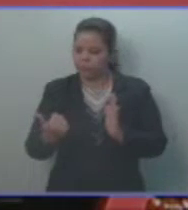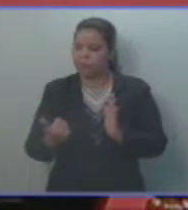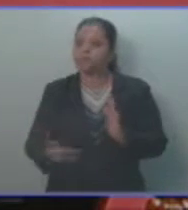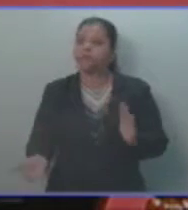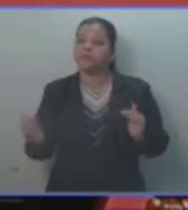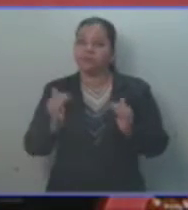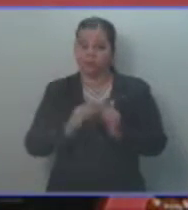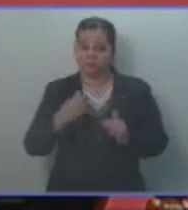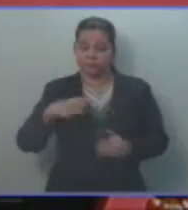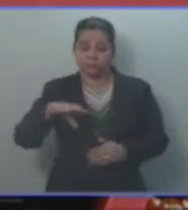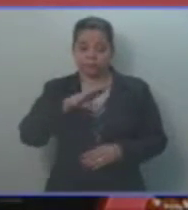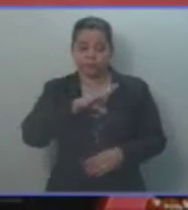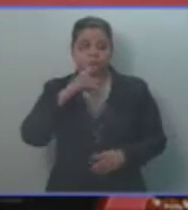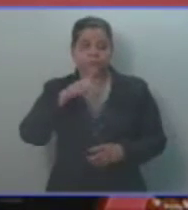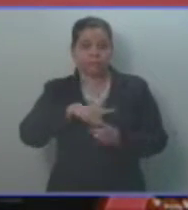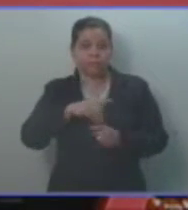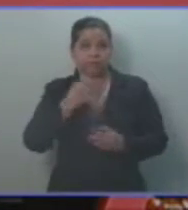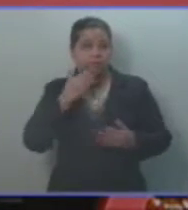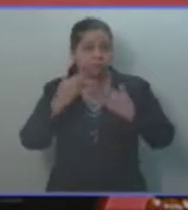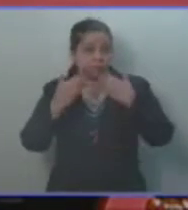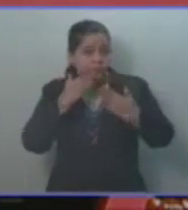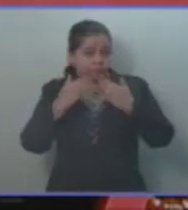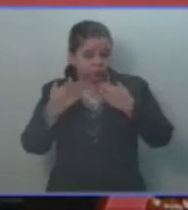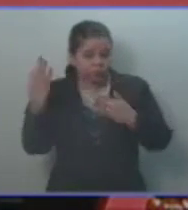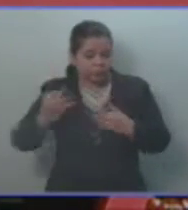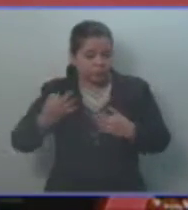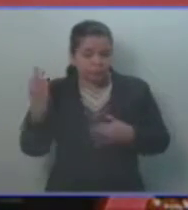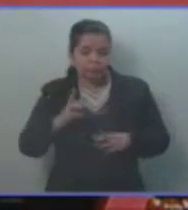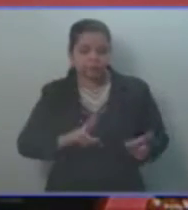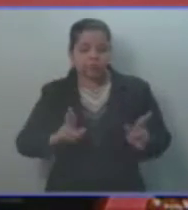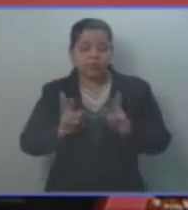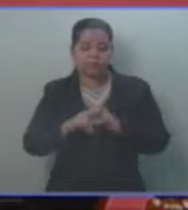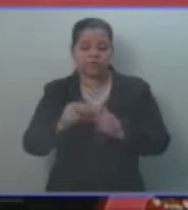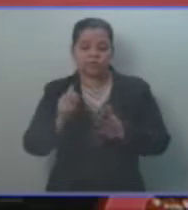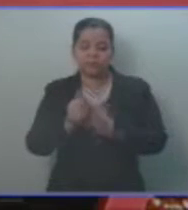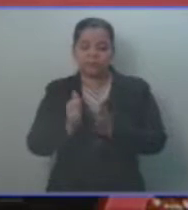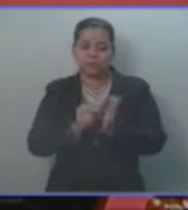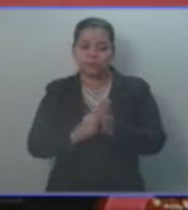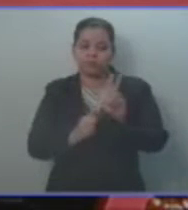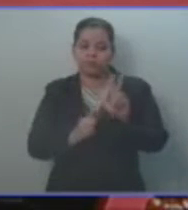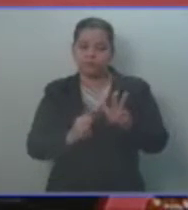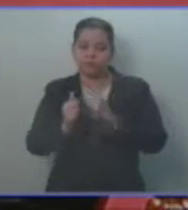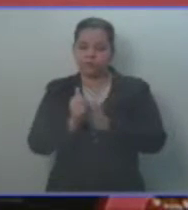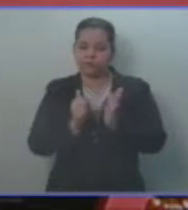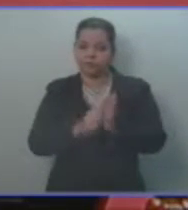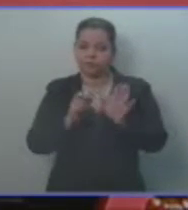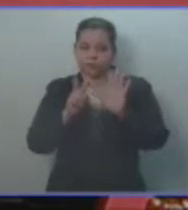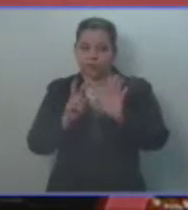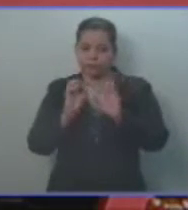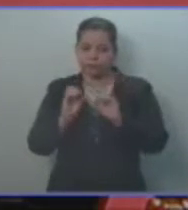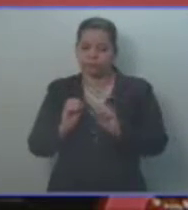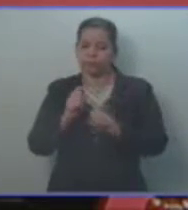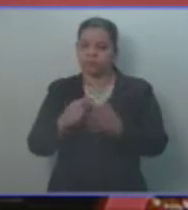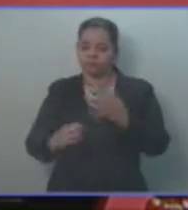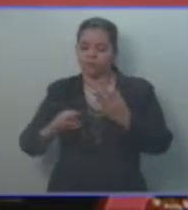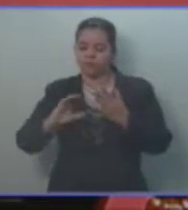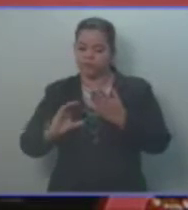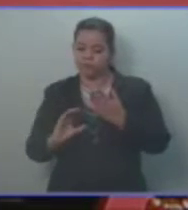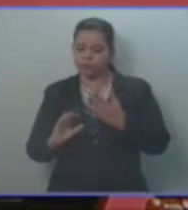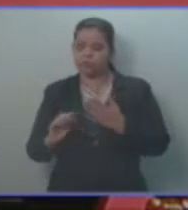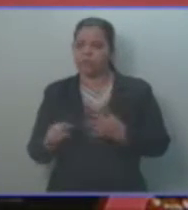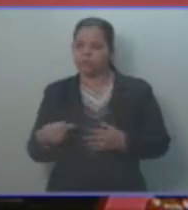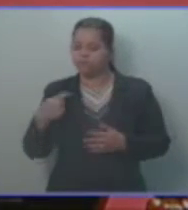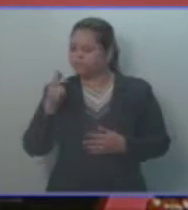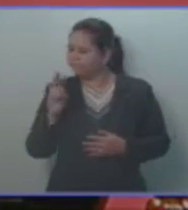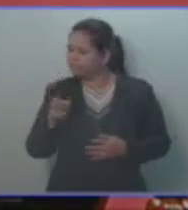el CONAIPD expuso la necesidad de incluir la reforma al artículo 3 y al artículo 70 de la Constitución, siempre con